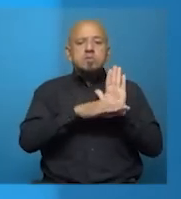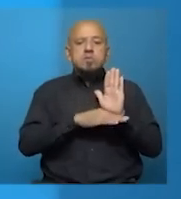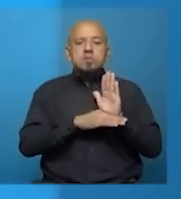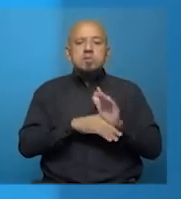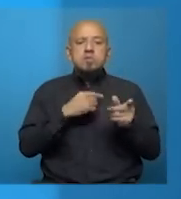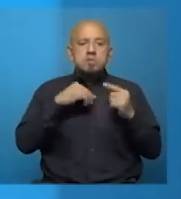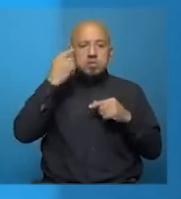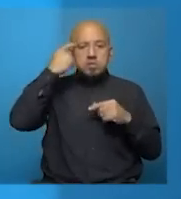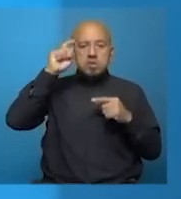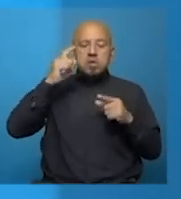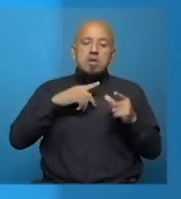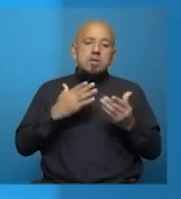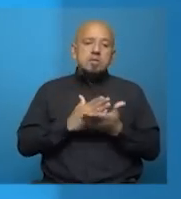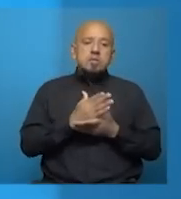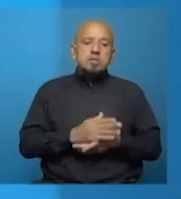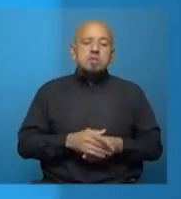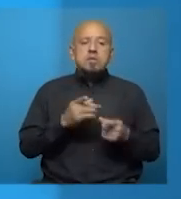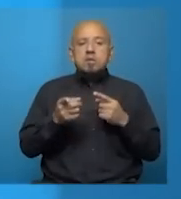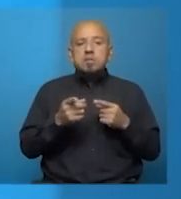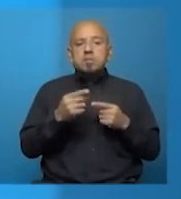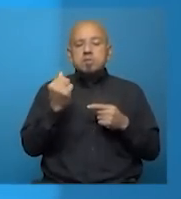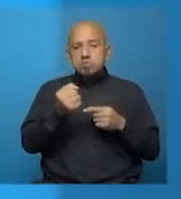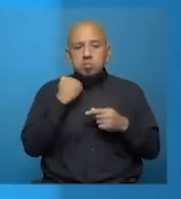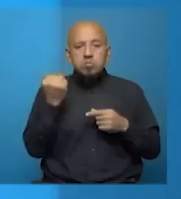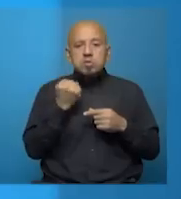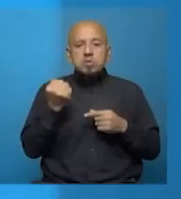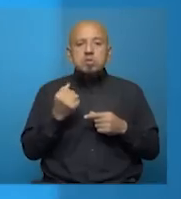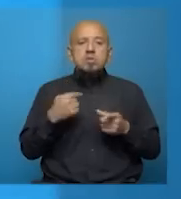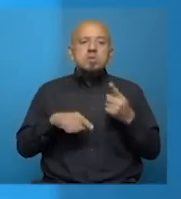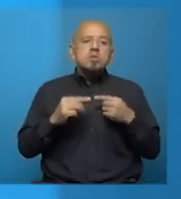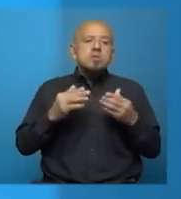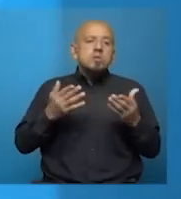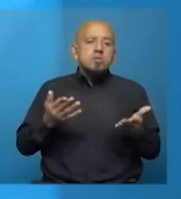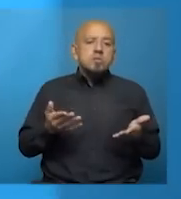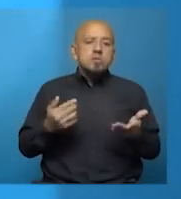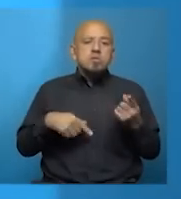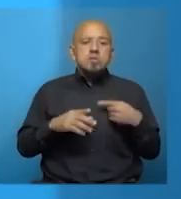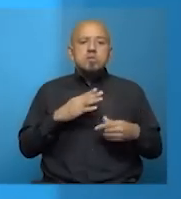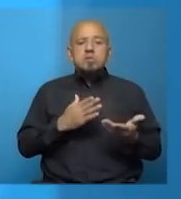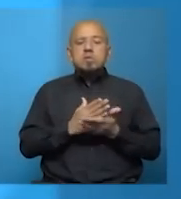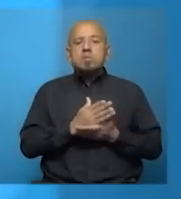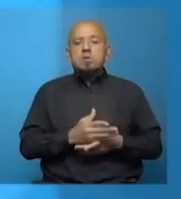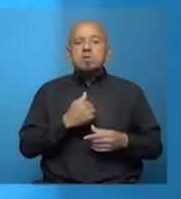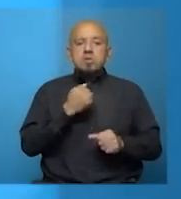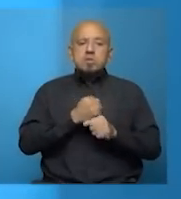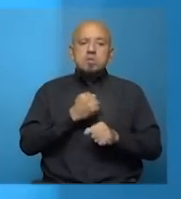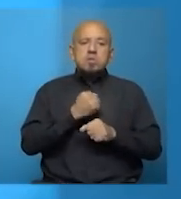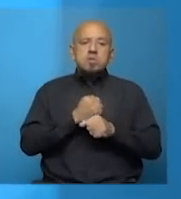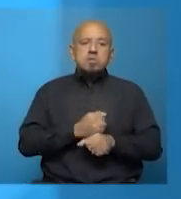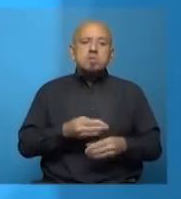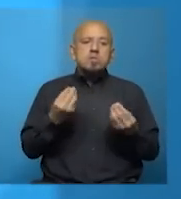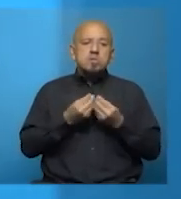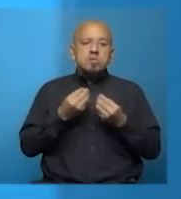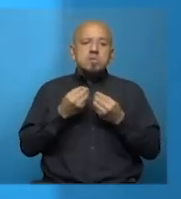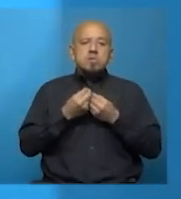las ideas siempre han sido muy, muy importantes y con algo que siempre hemos trabajado mucho, que son